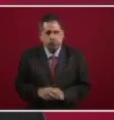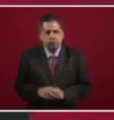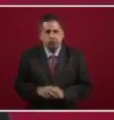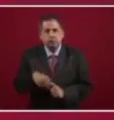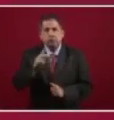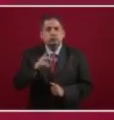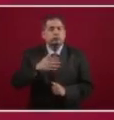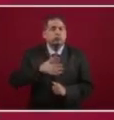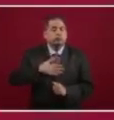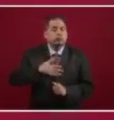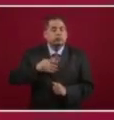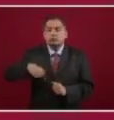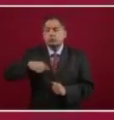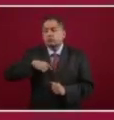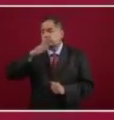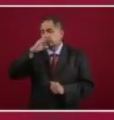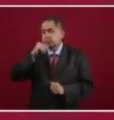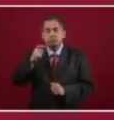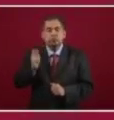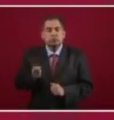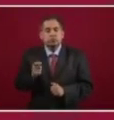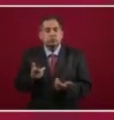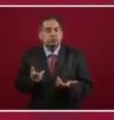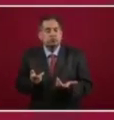pero nosotros no podemos